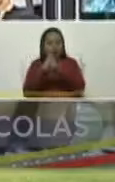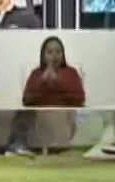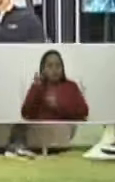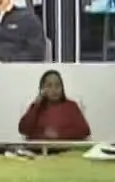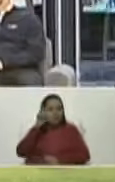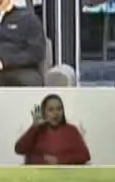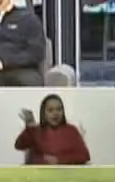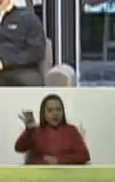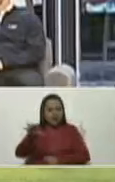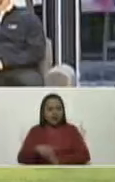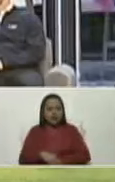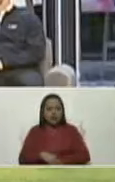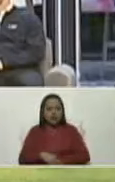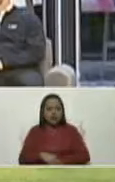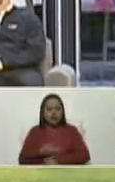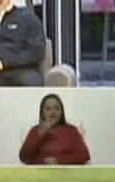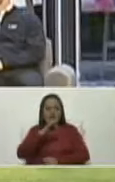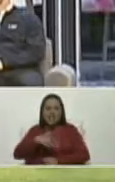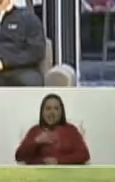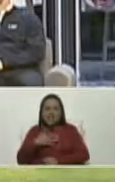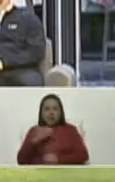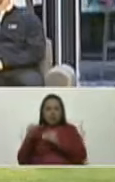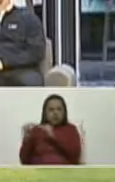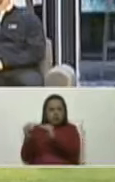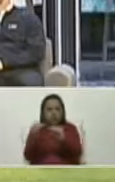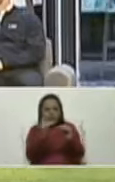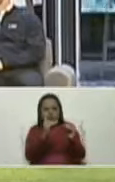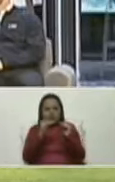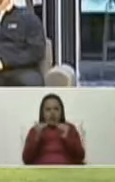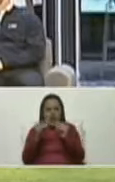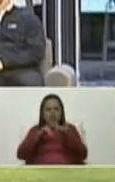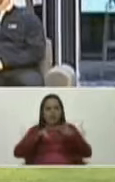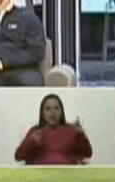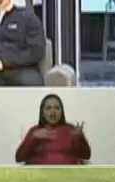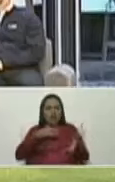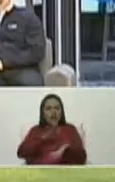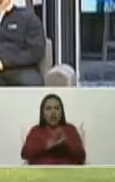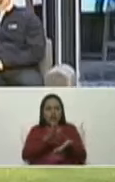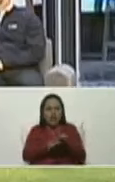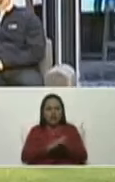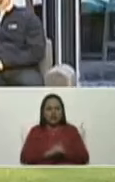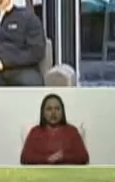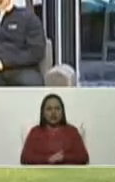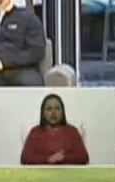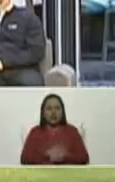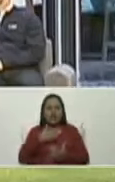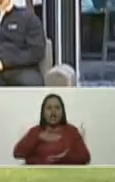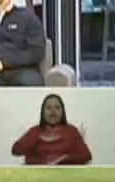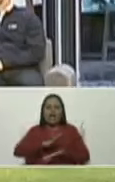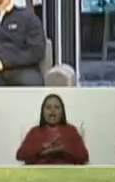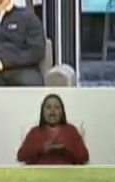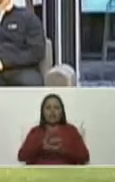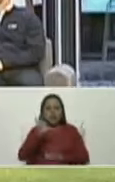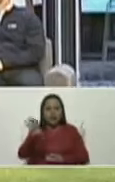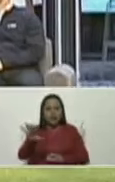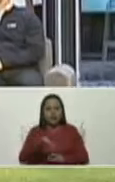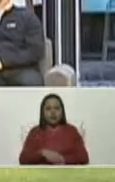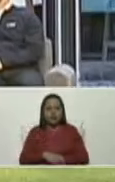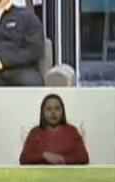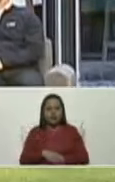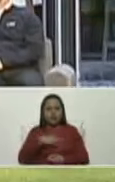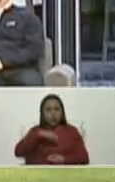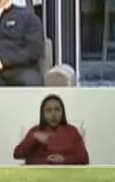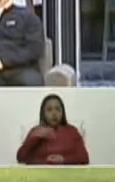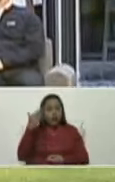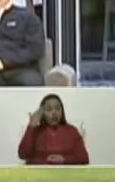que le dé sensación de estabilidad, paz y tranquilidad. Calma al país. Y uno sabe